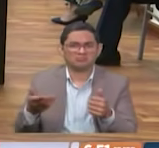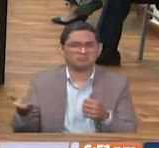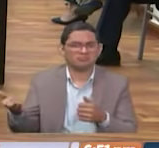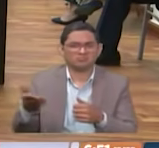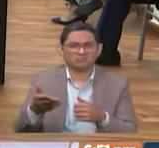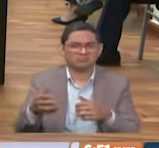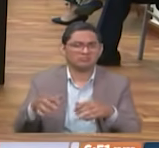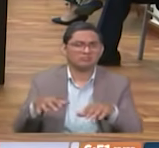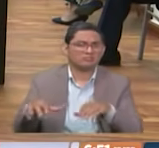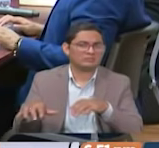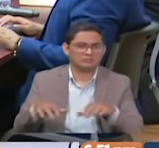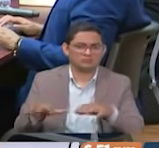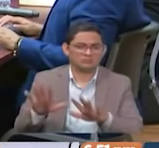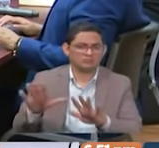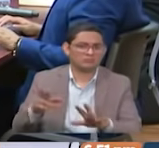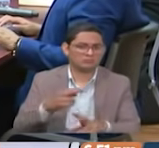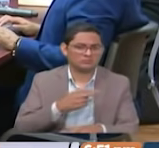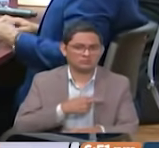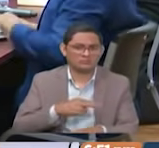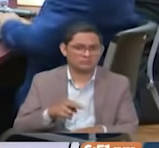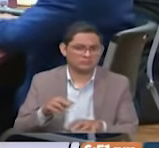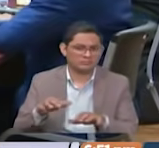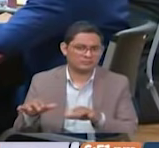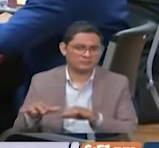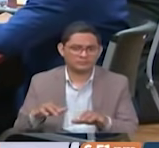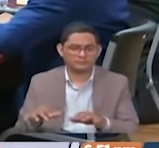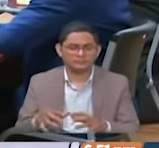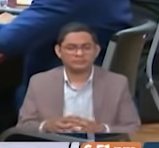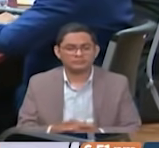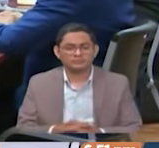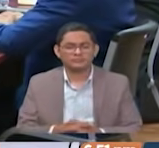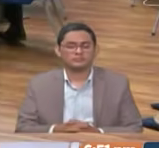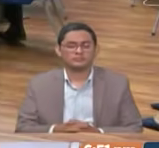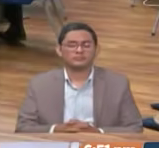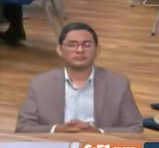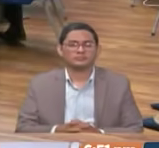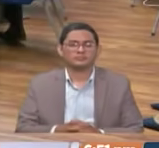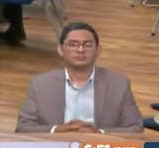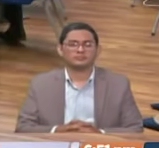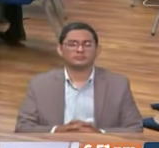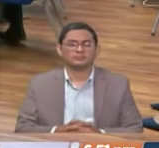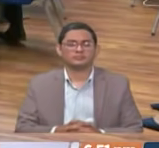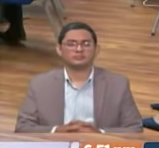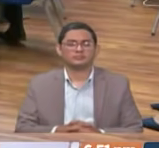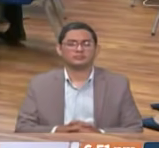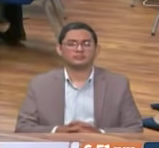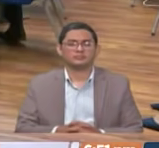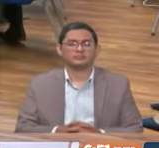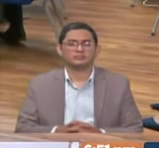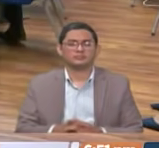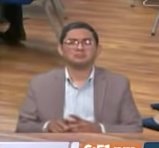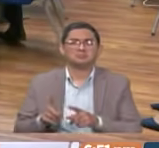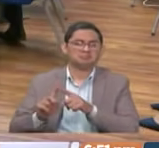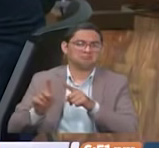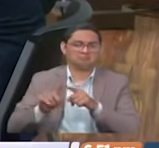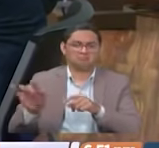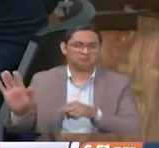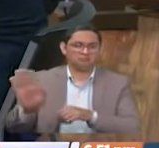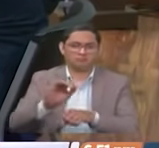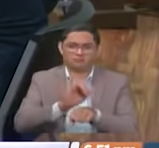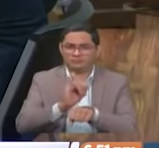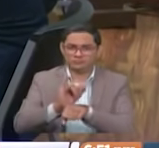religiosas que se lleven en cada una iglesias hotel